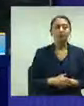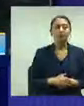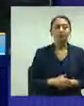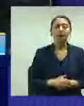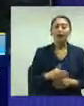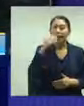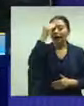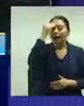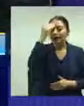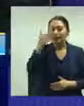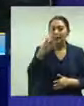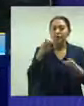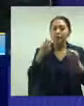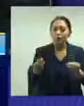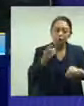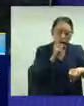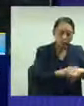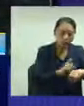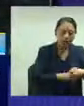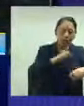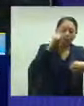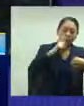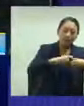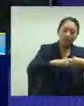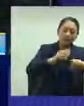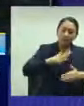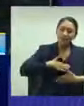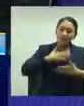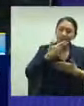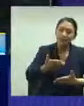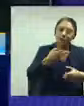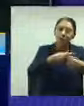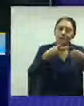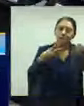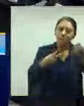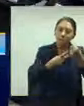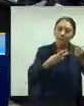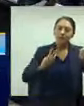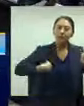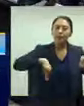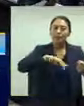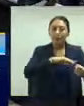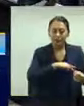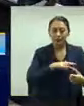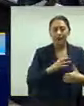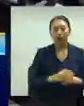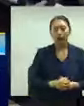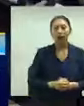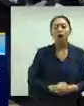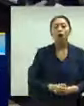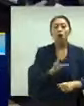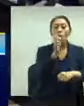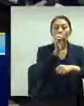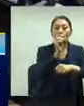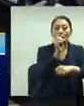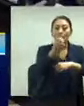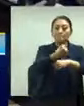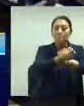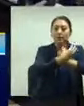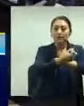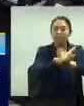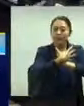agradeciendo mucho su tiempo, su participación y su disposición, señora viceministra, con el mensaje al ministro nuevo, que